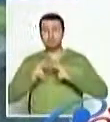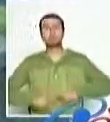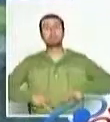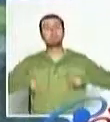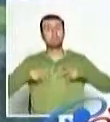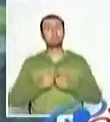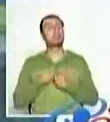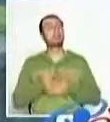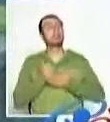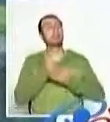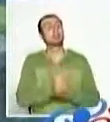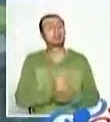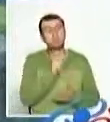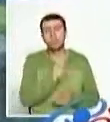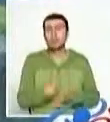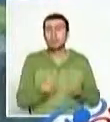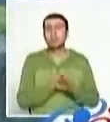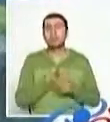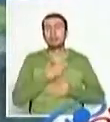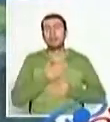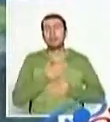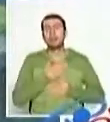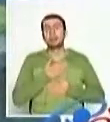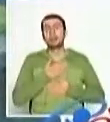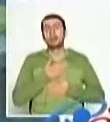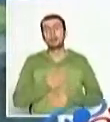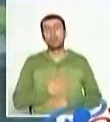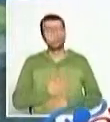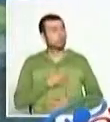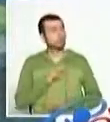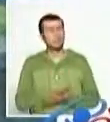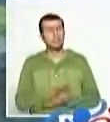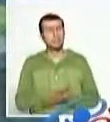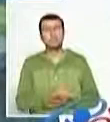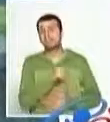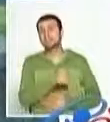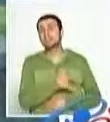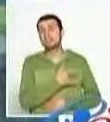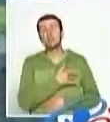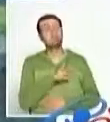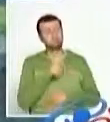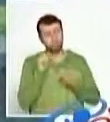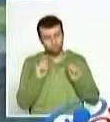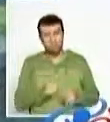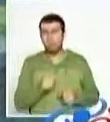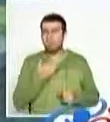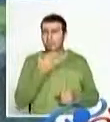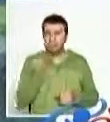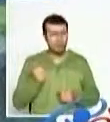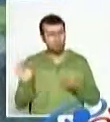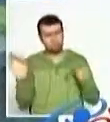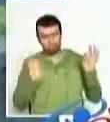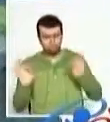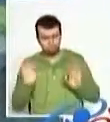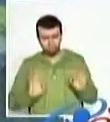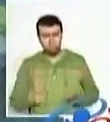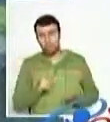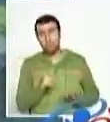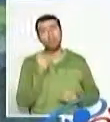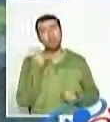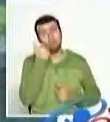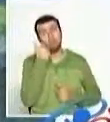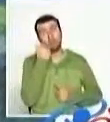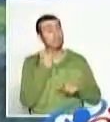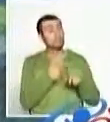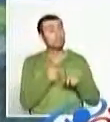queda completamente relajado, completamente tranquilo, y se puede mejorar de estas angustias o estas enfermedades desde el punto